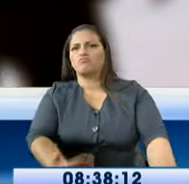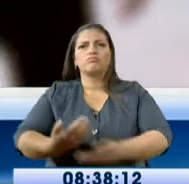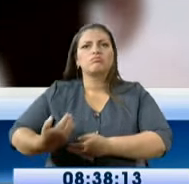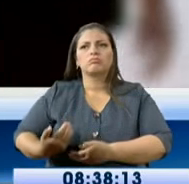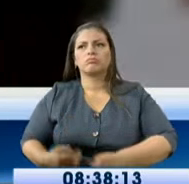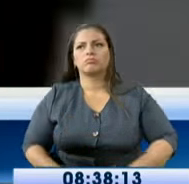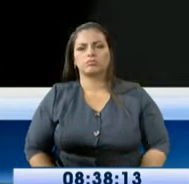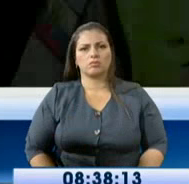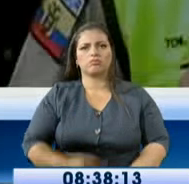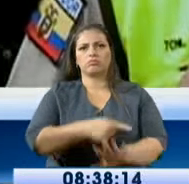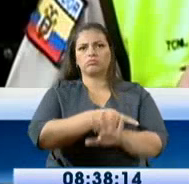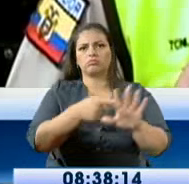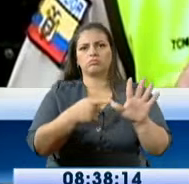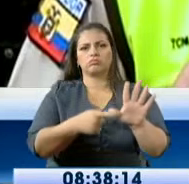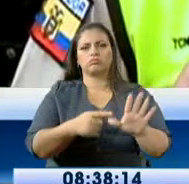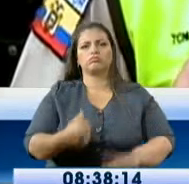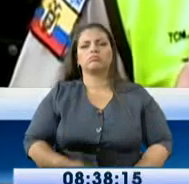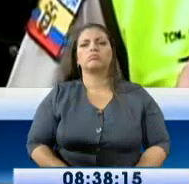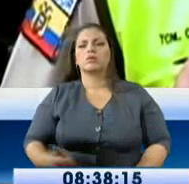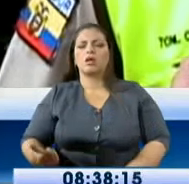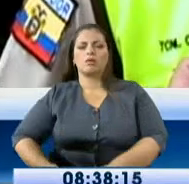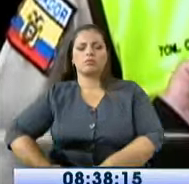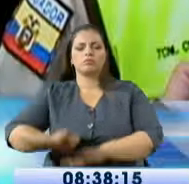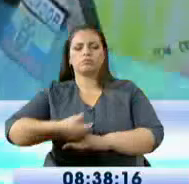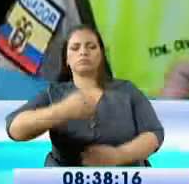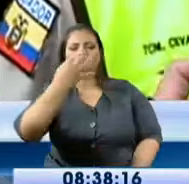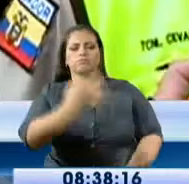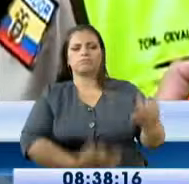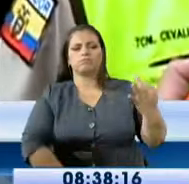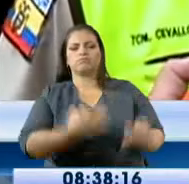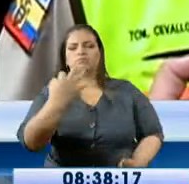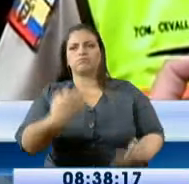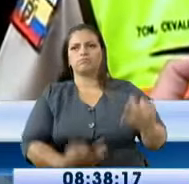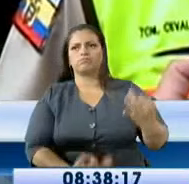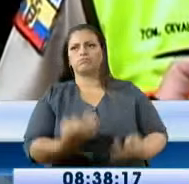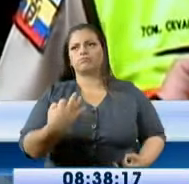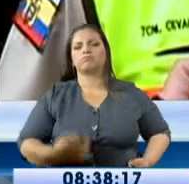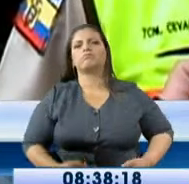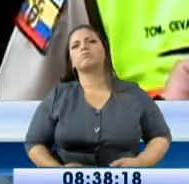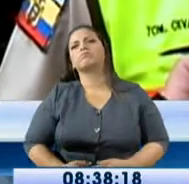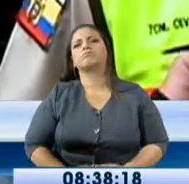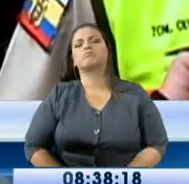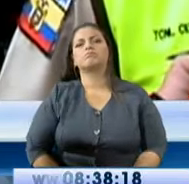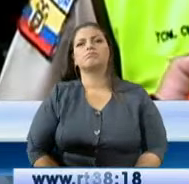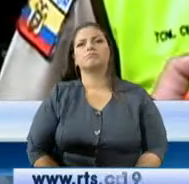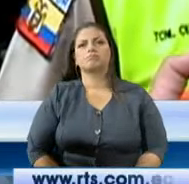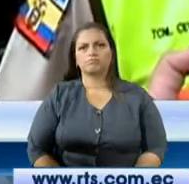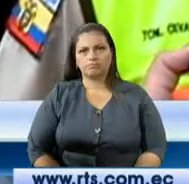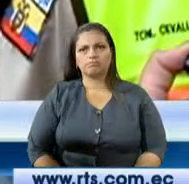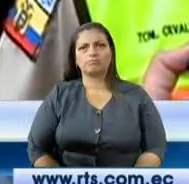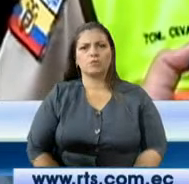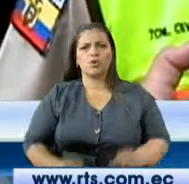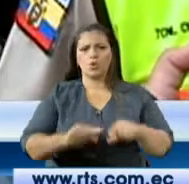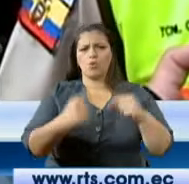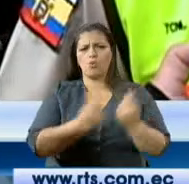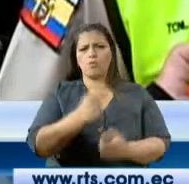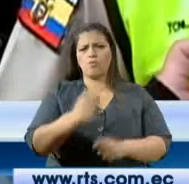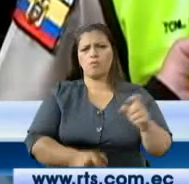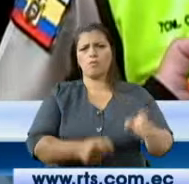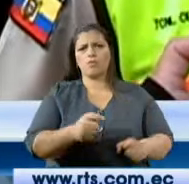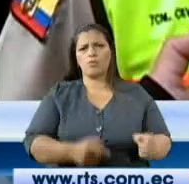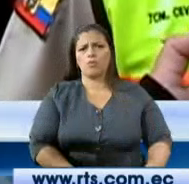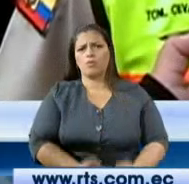autoridades competentes. Estamos dentro de un proceso de flagrancia y se ha logrado, como usted ve, neutralizar a una organización, un grupo de personas que